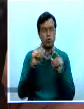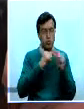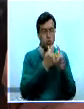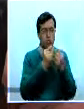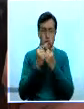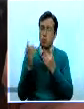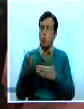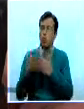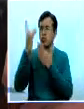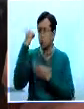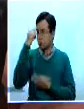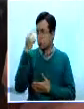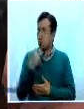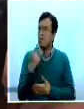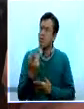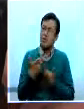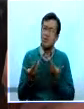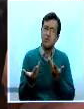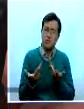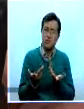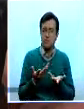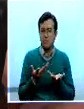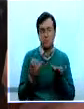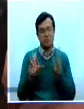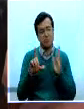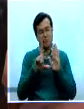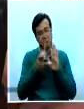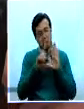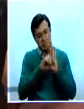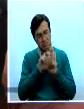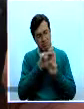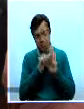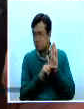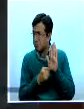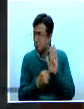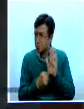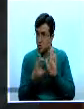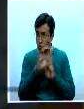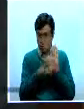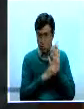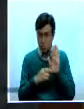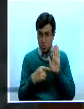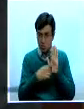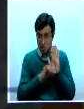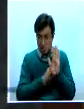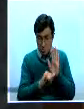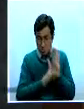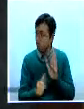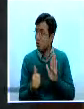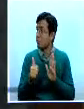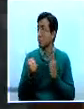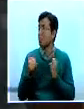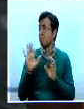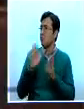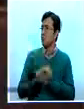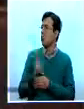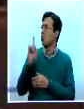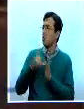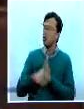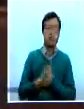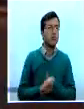sectores de oposición que aseguran que algunos acápites nativa son inconstitucionales que decirles el ministerio del trabajo minutos la